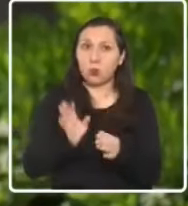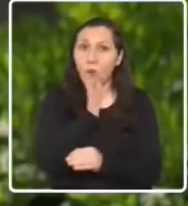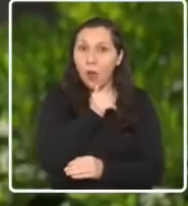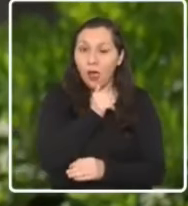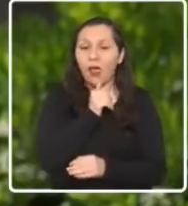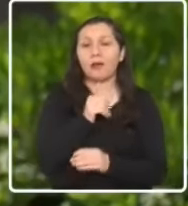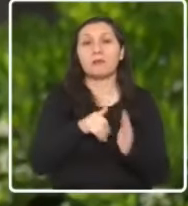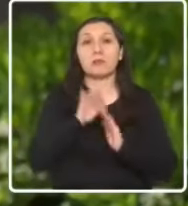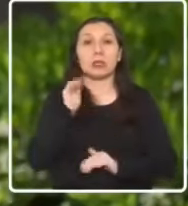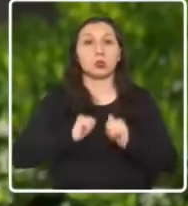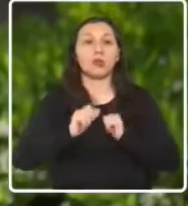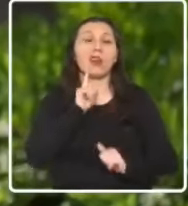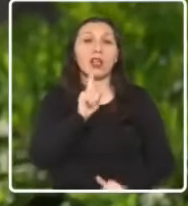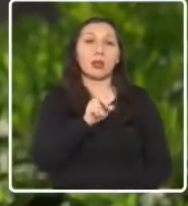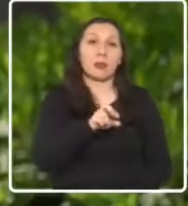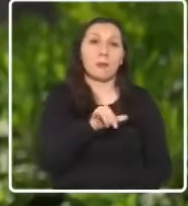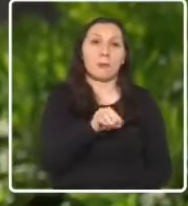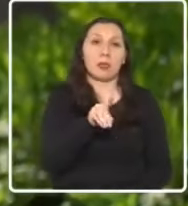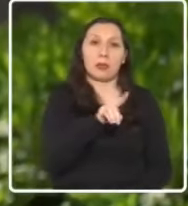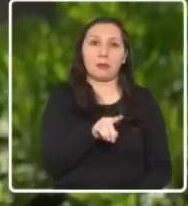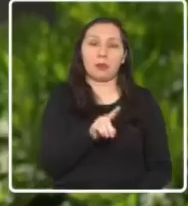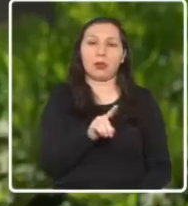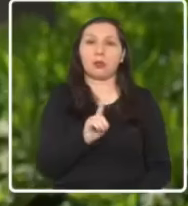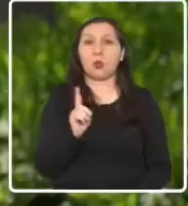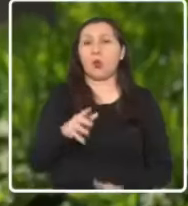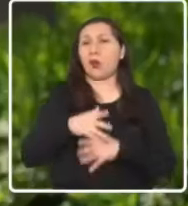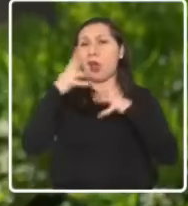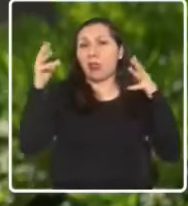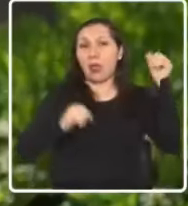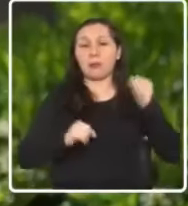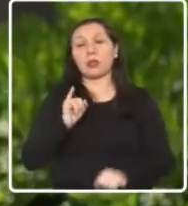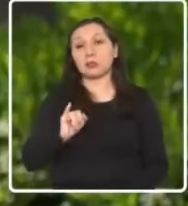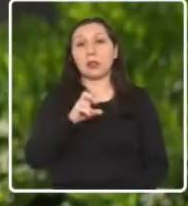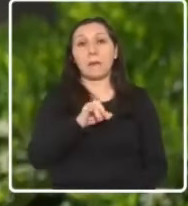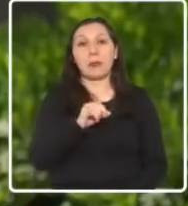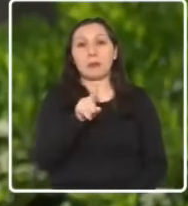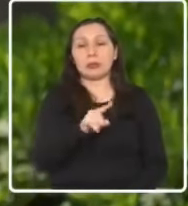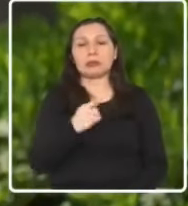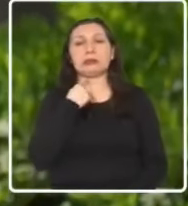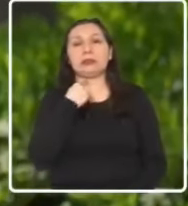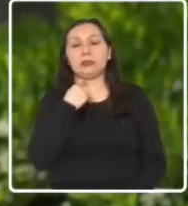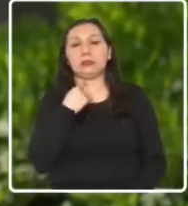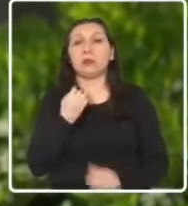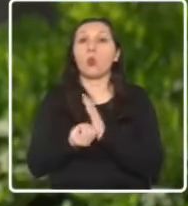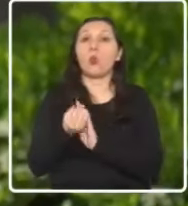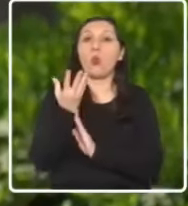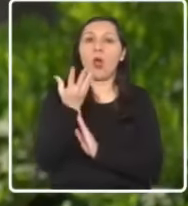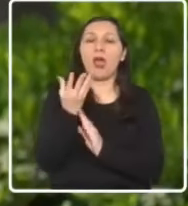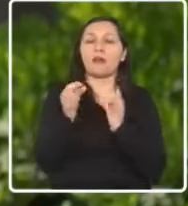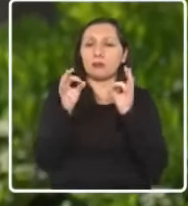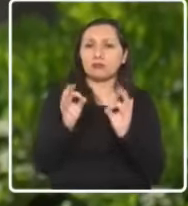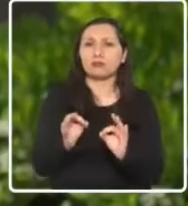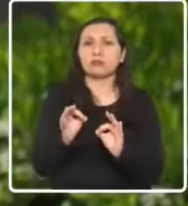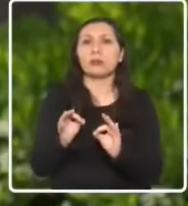son las pymes, no son necesariamente las grandes empresas, pero sí las pymes. Hay una nueva fórmula para